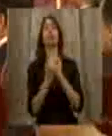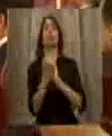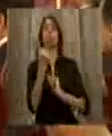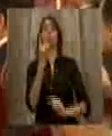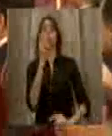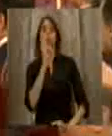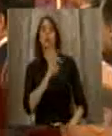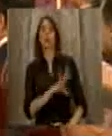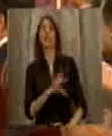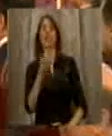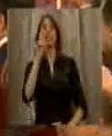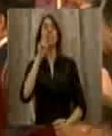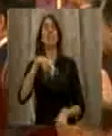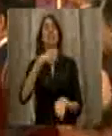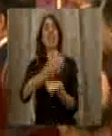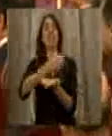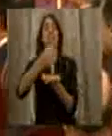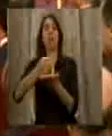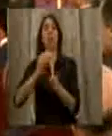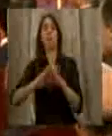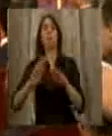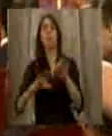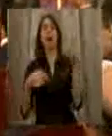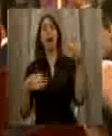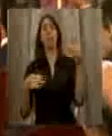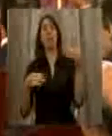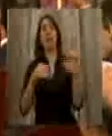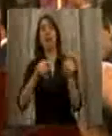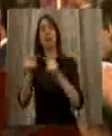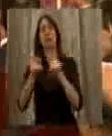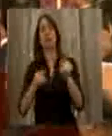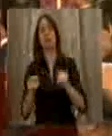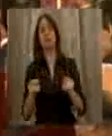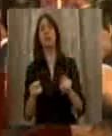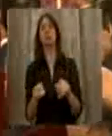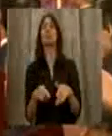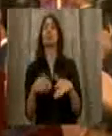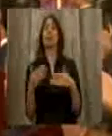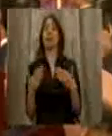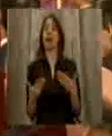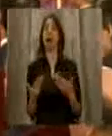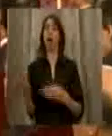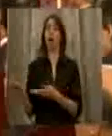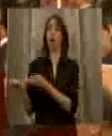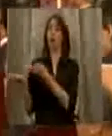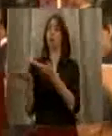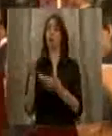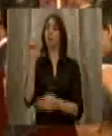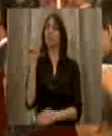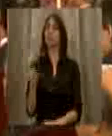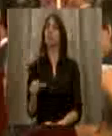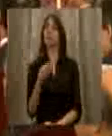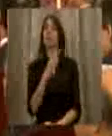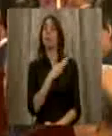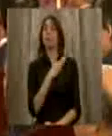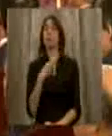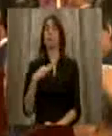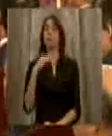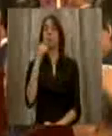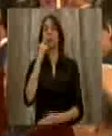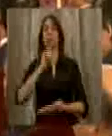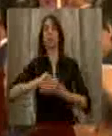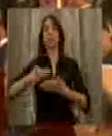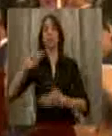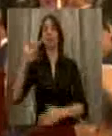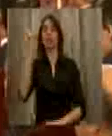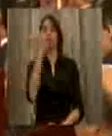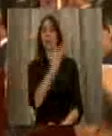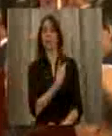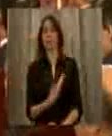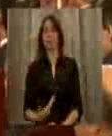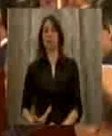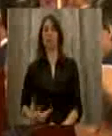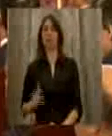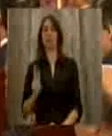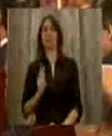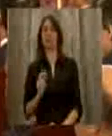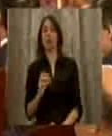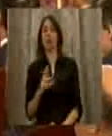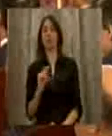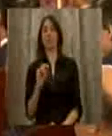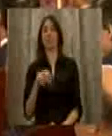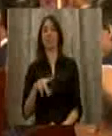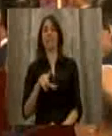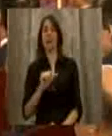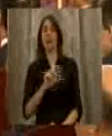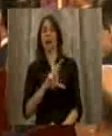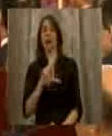sin papeleo. Con este fin, invitamos ahora al ministro secretario general de la Presidencia, señor Cristian Larroulé, y